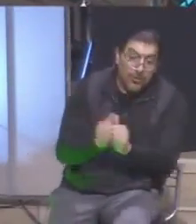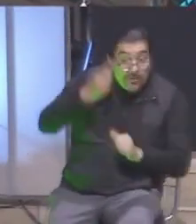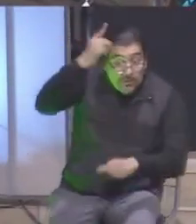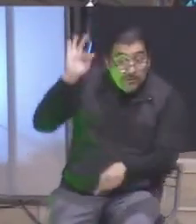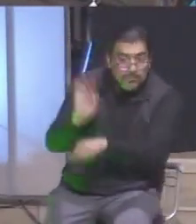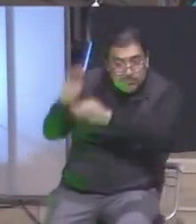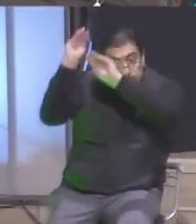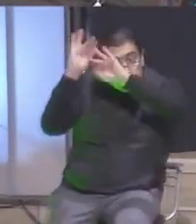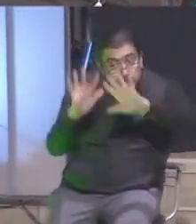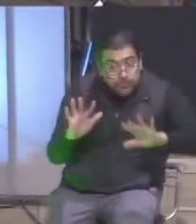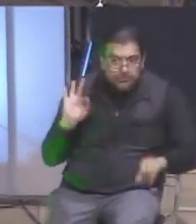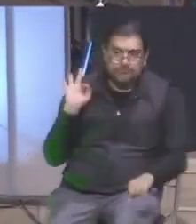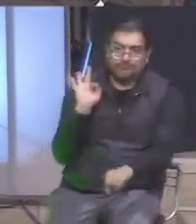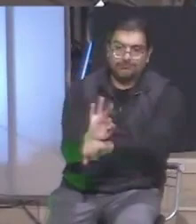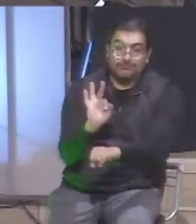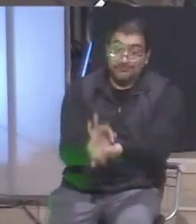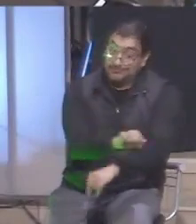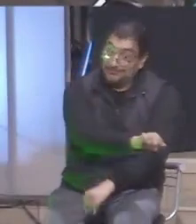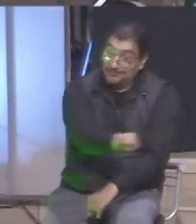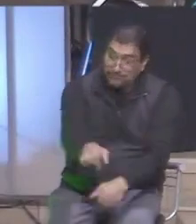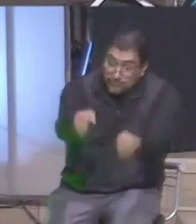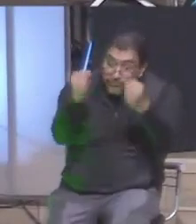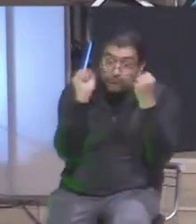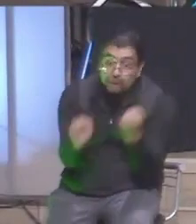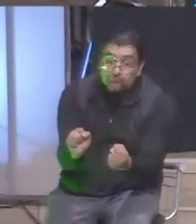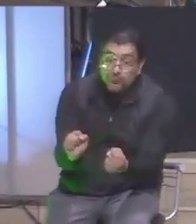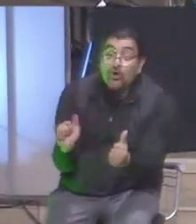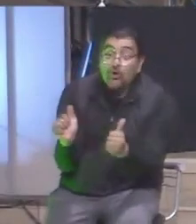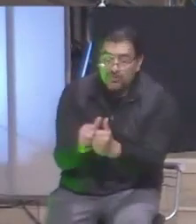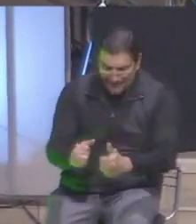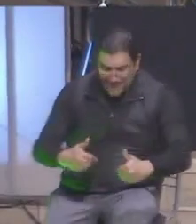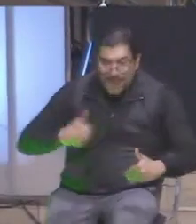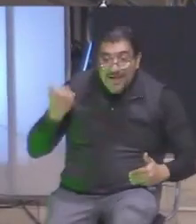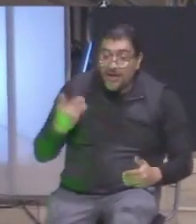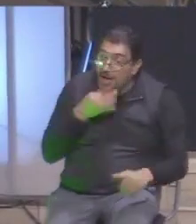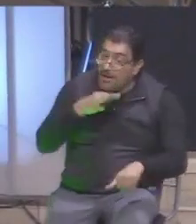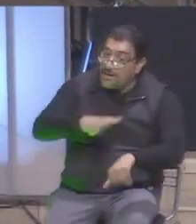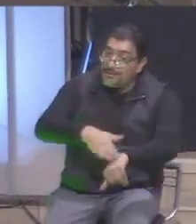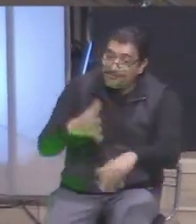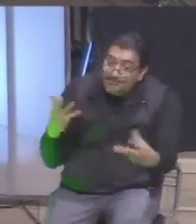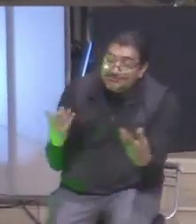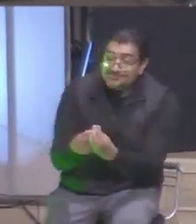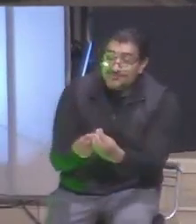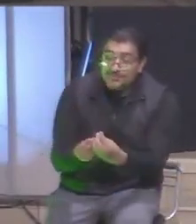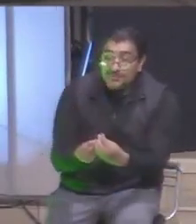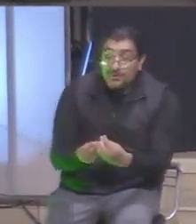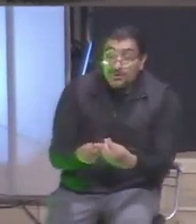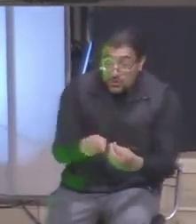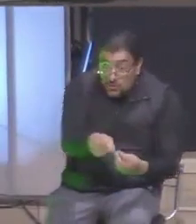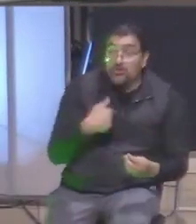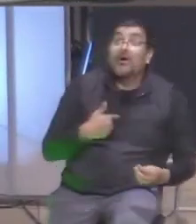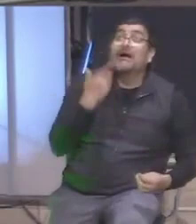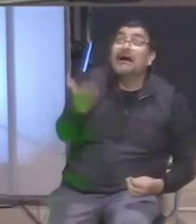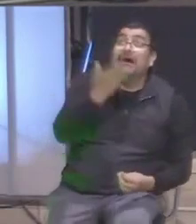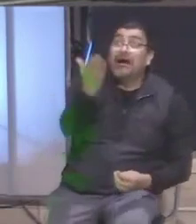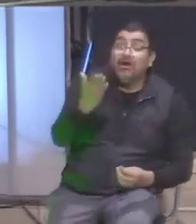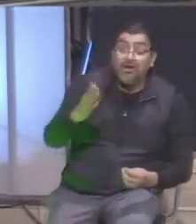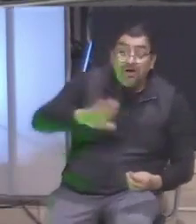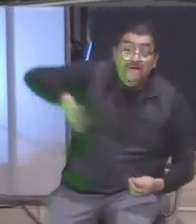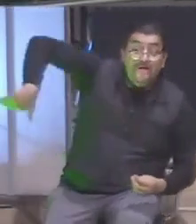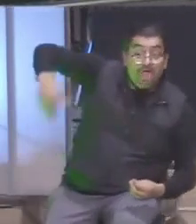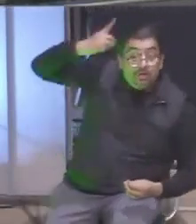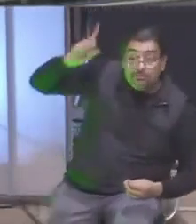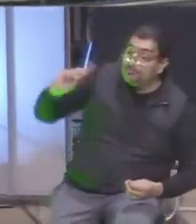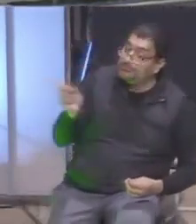Dios ratificará y confirmará el milagro que estás pidiendo nunca lo que estás pidiendo el día de hoy hacia el